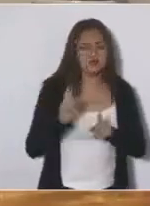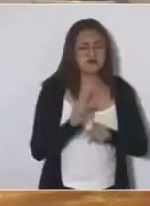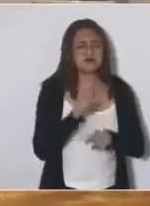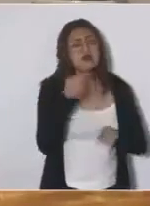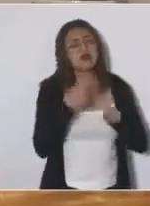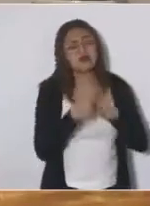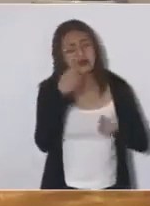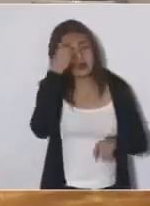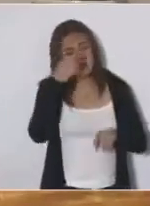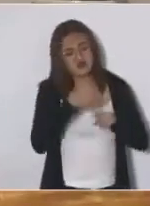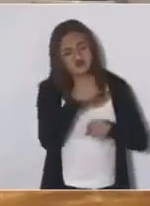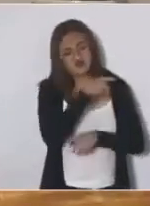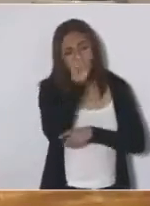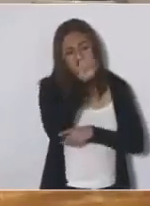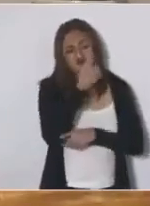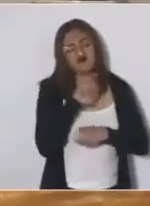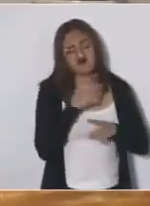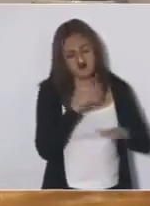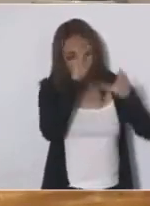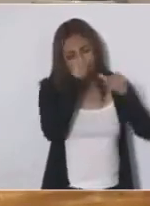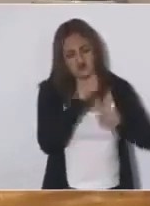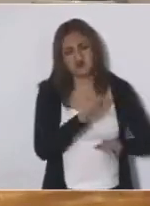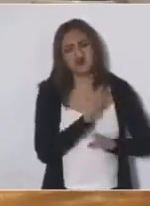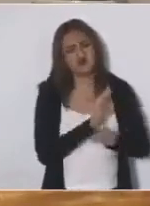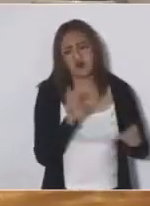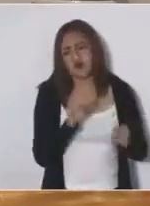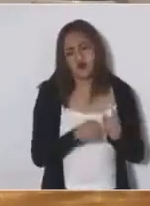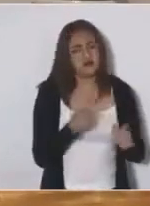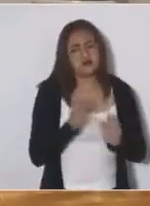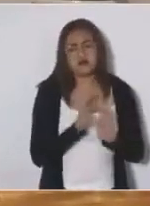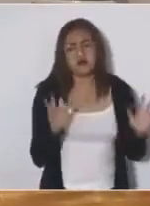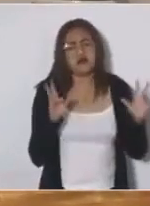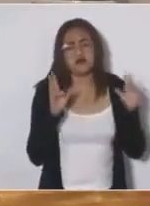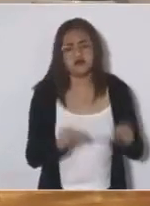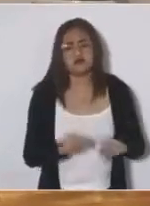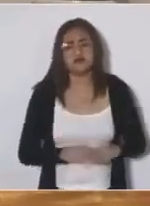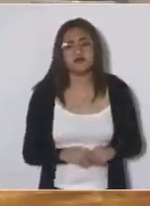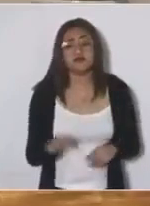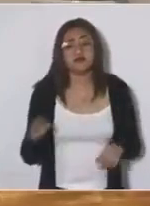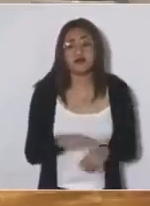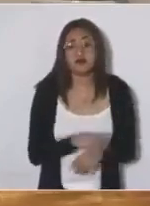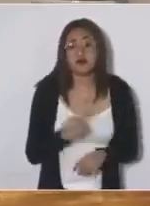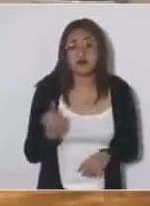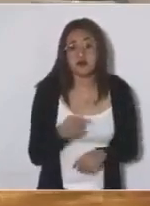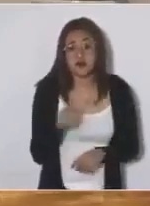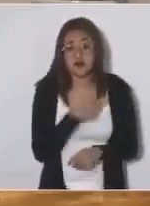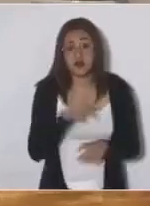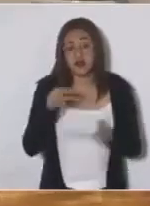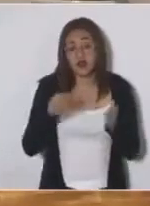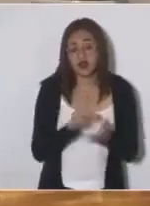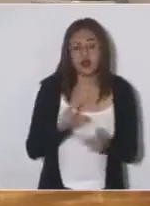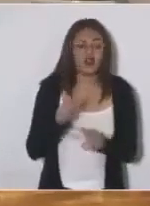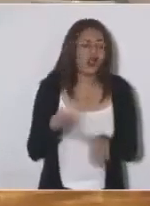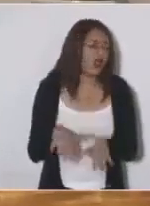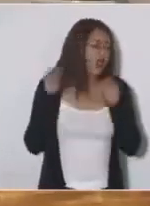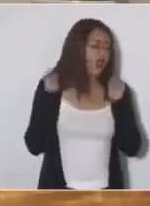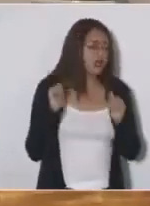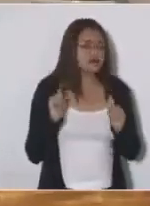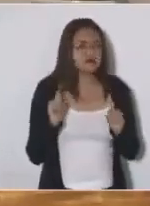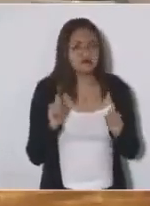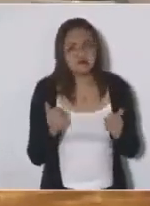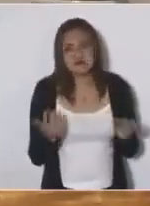ya no volvemos a hacerlo porque si son de los que firman y después se rajan yo no trato con